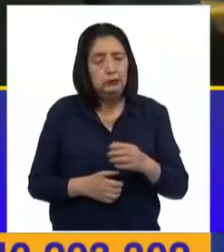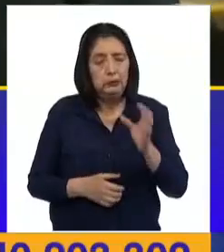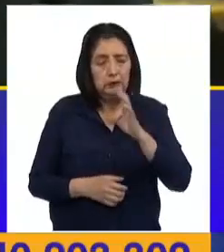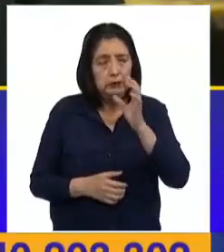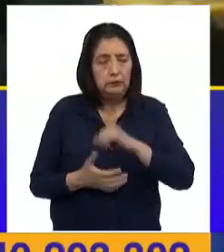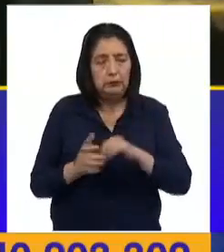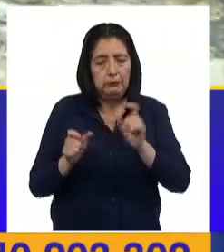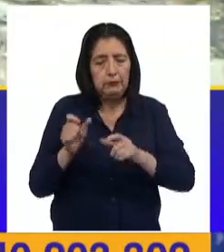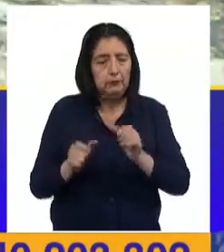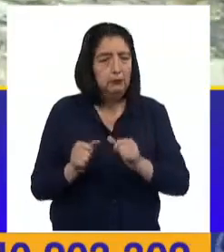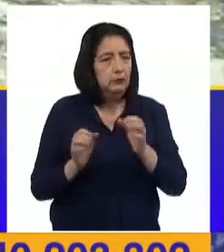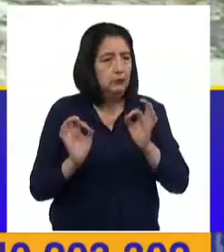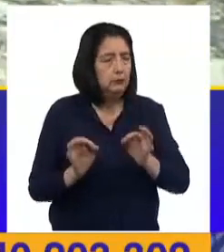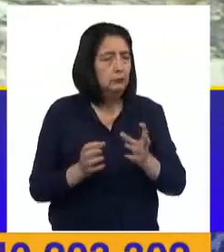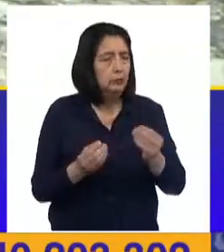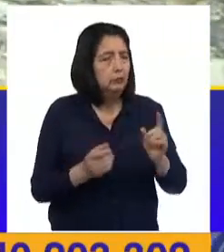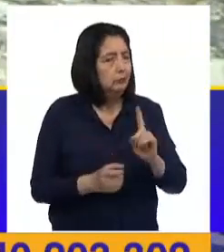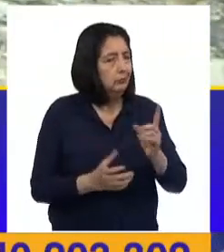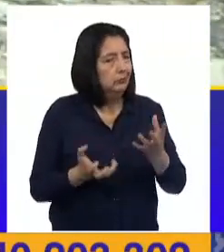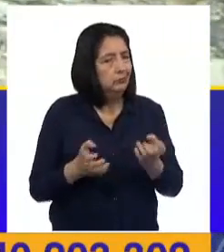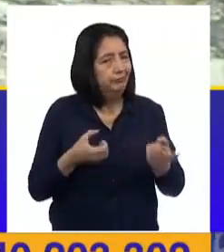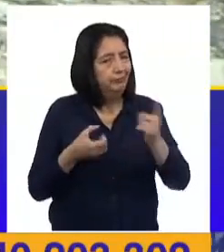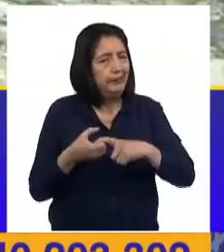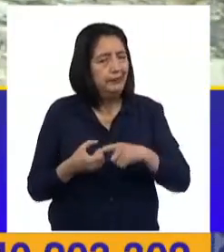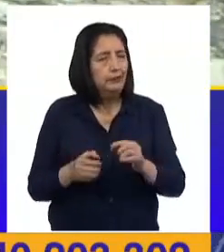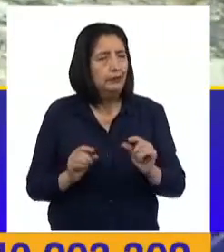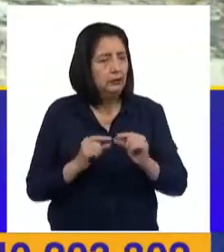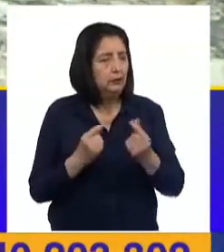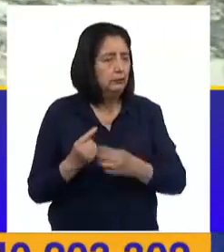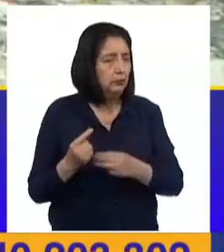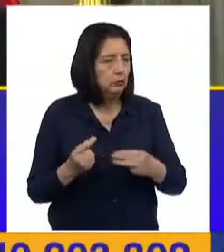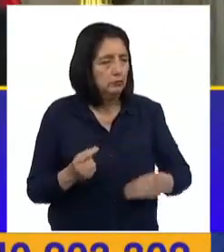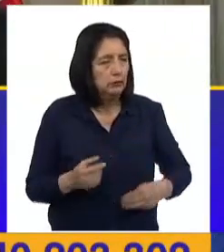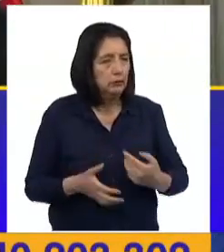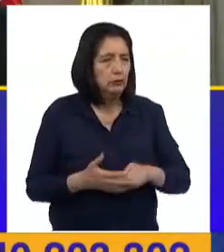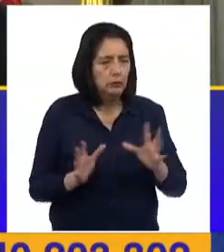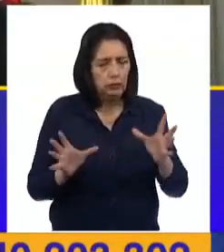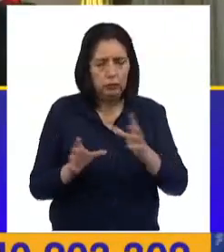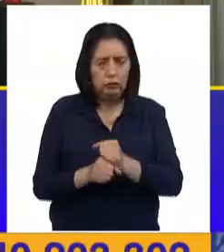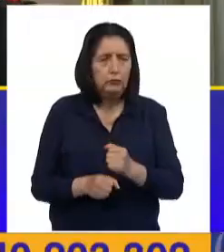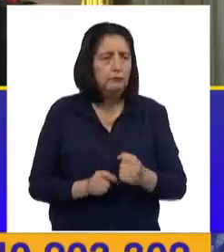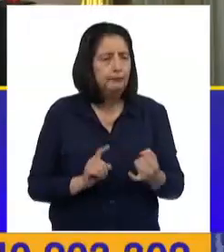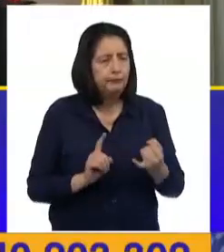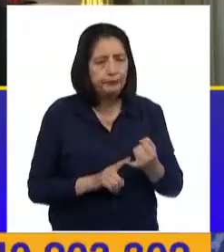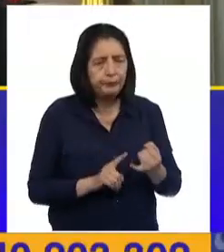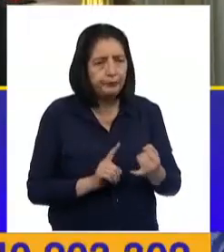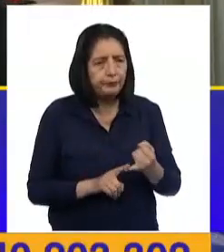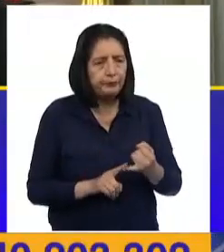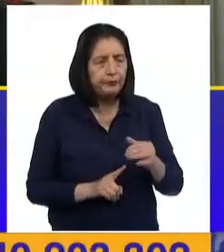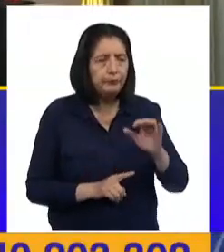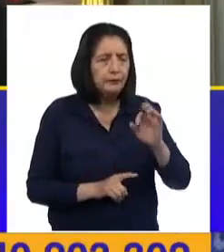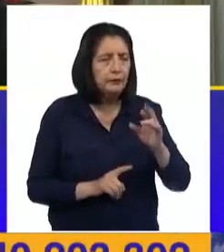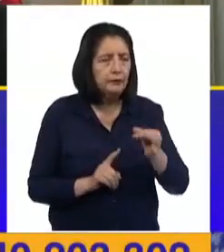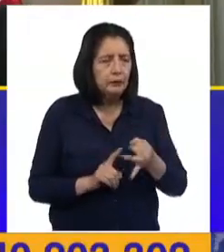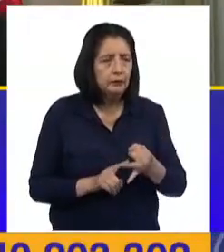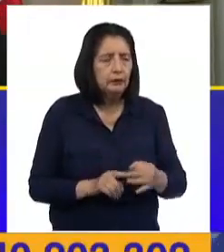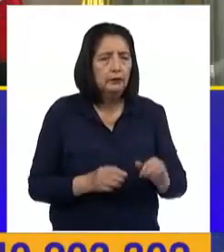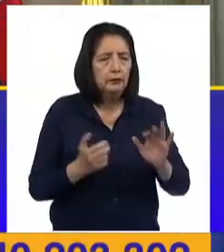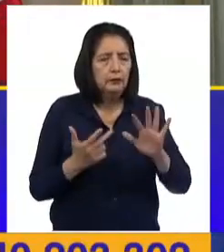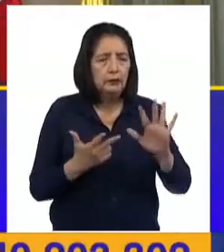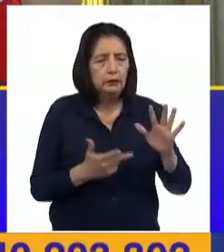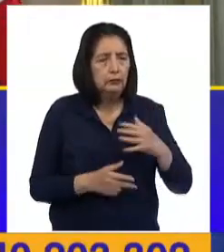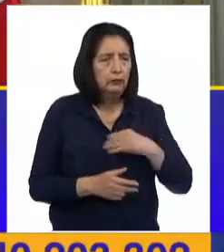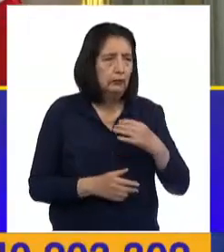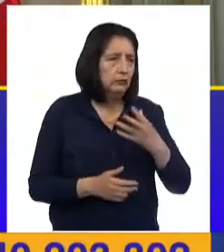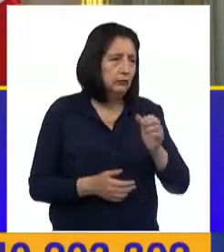probable que muchos decidan no ser parte de este gabinete ministerial. Yo les digo, en resumen, Antero Flores Araos, 78